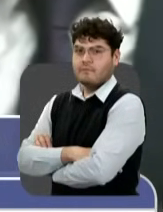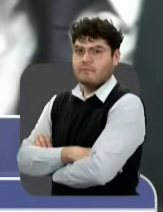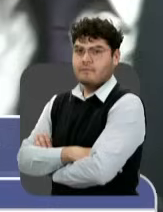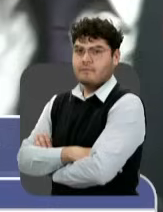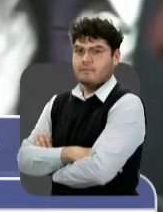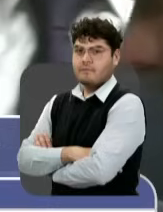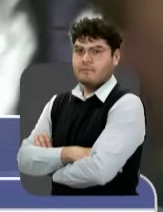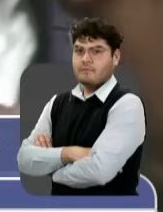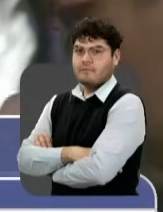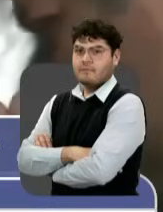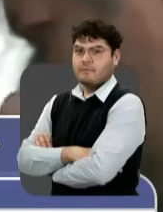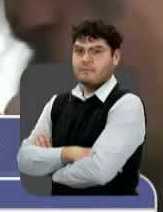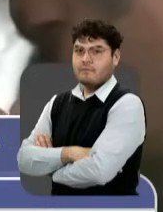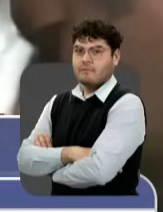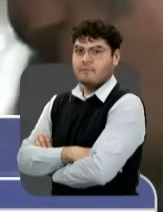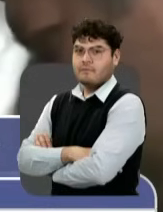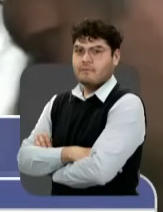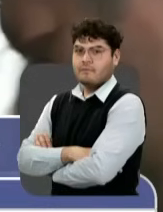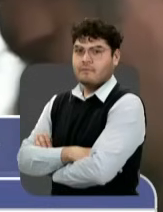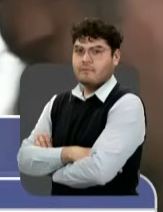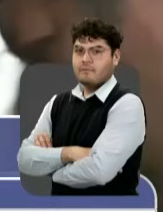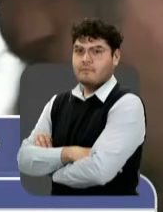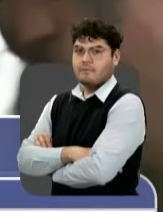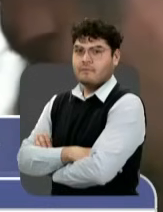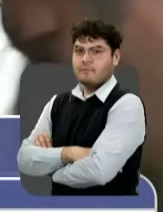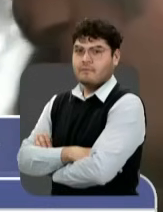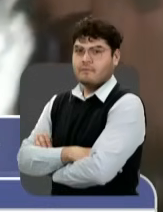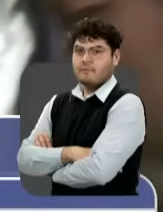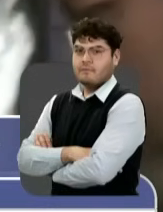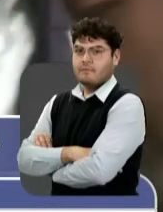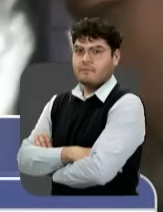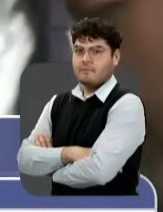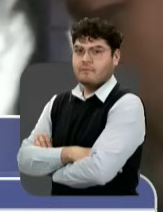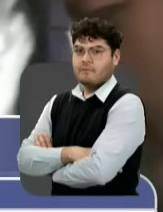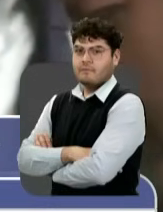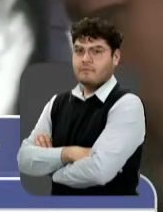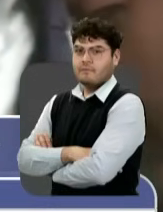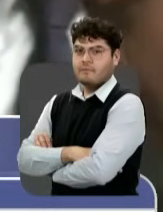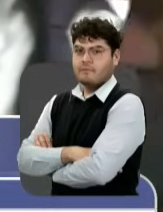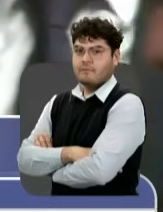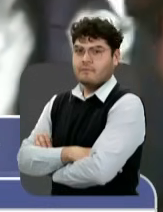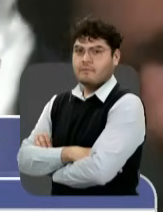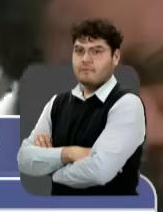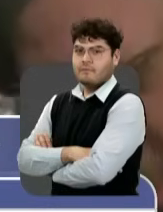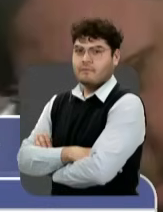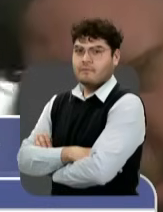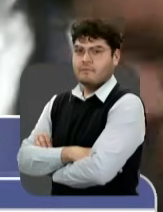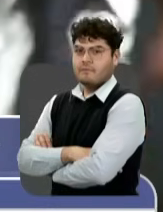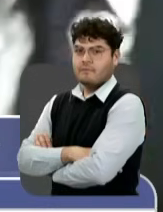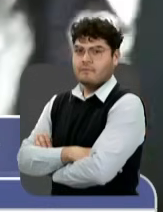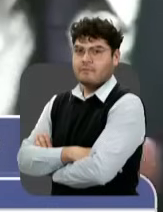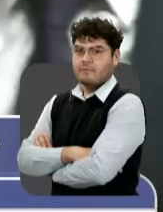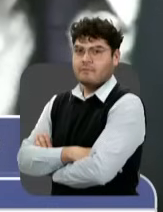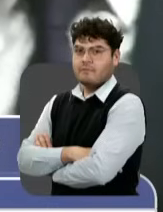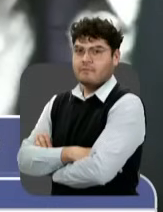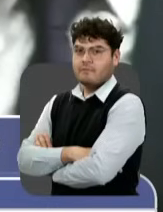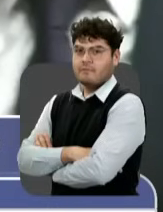estoicos, podríamos decir. No se les vio afectados, más allá de... estamos en medio de un proceso